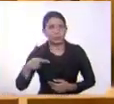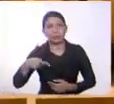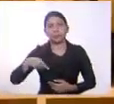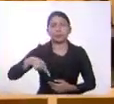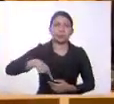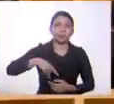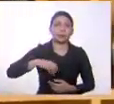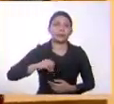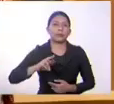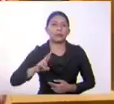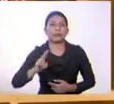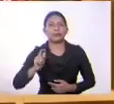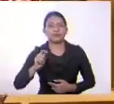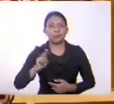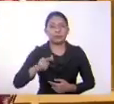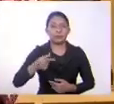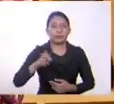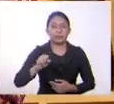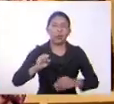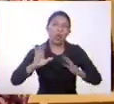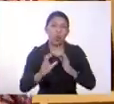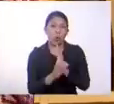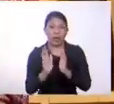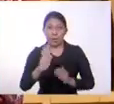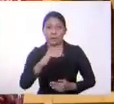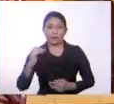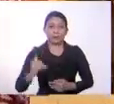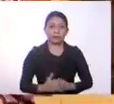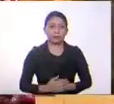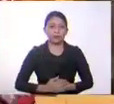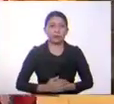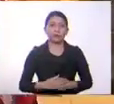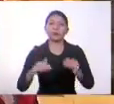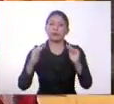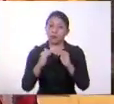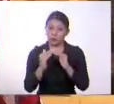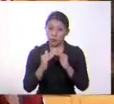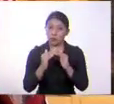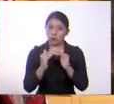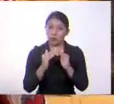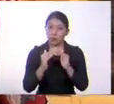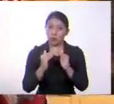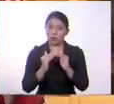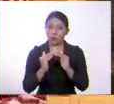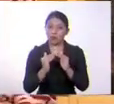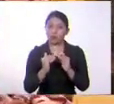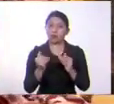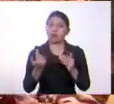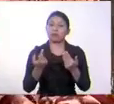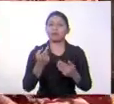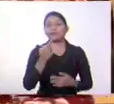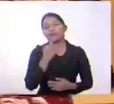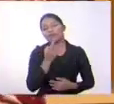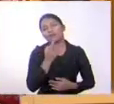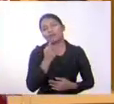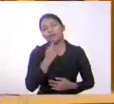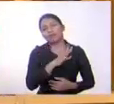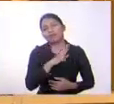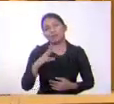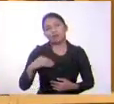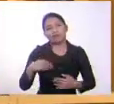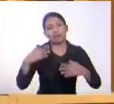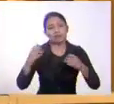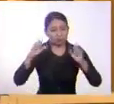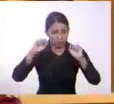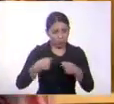la cultura de este país. Pero también nos sirve para, como tú mencionabas, la nostalgia familiar, poder vencerla y acercar